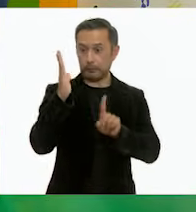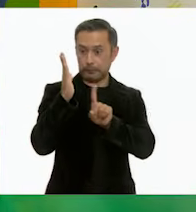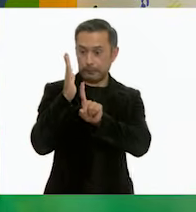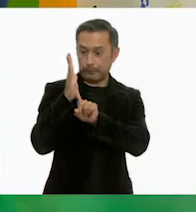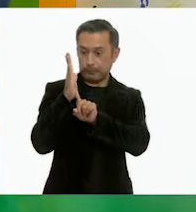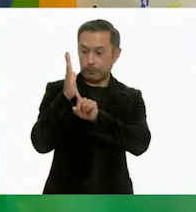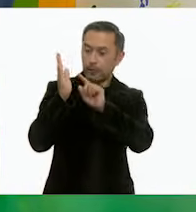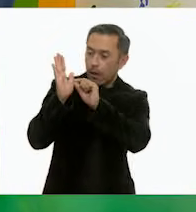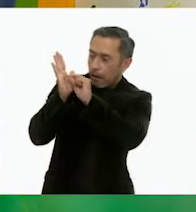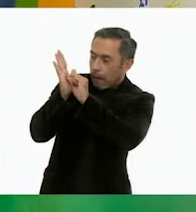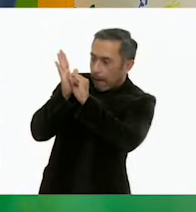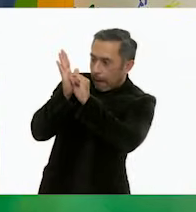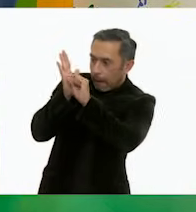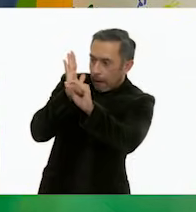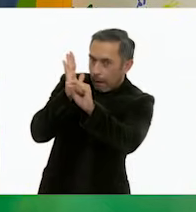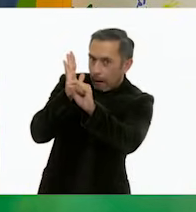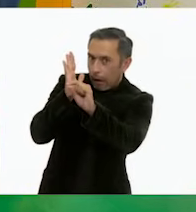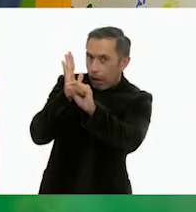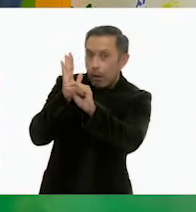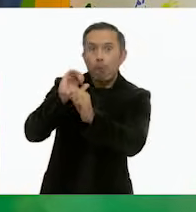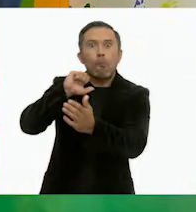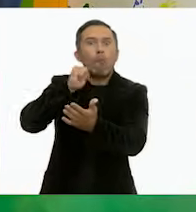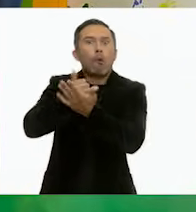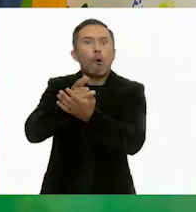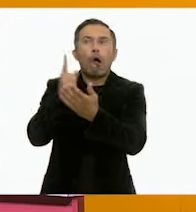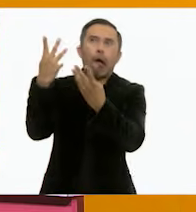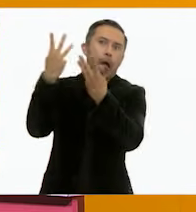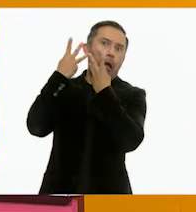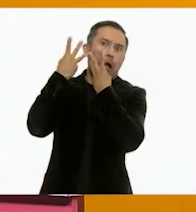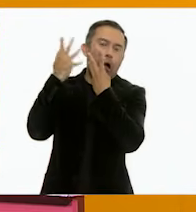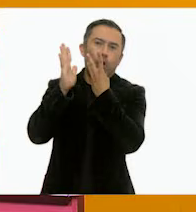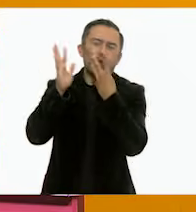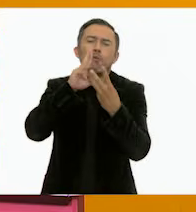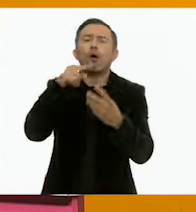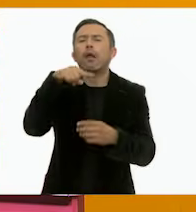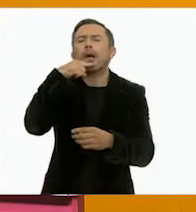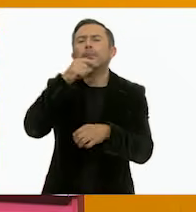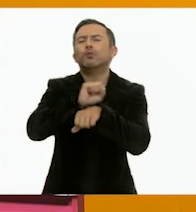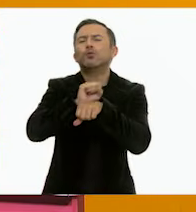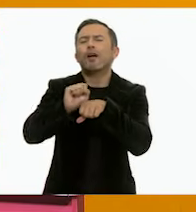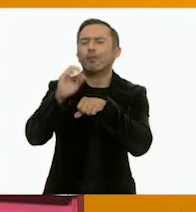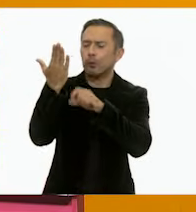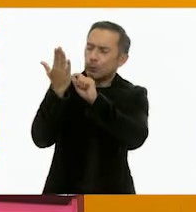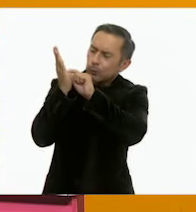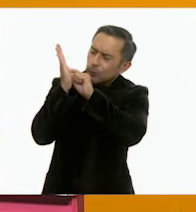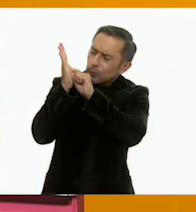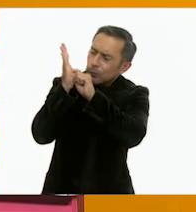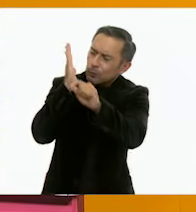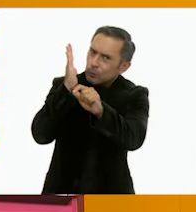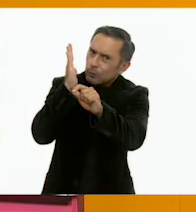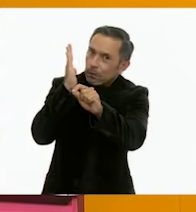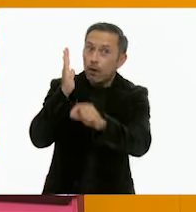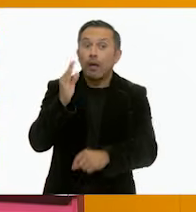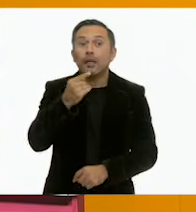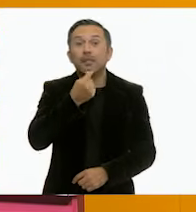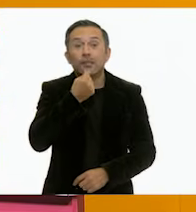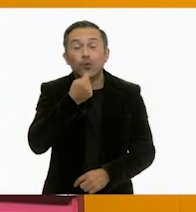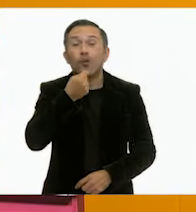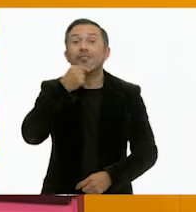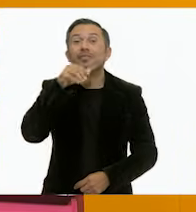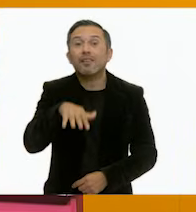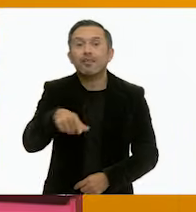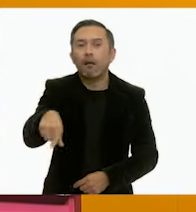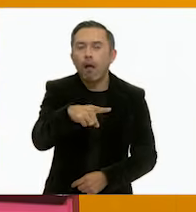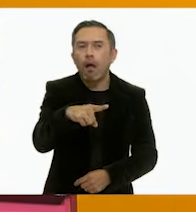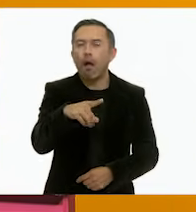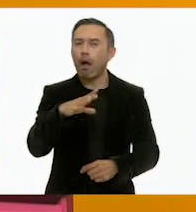regañar. Así es, y vamos a comparar el tamaño que tienen las niñas y los niños con otros objetos